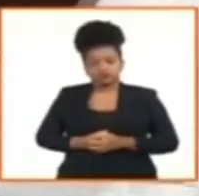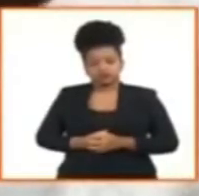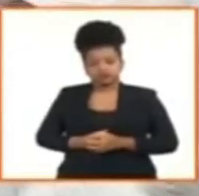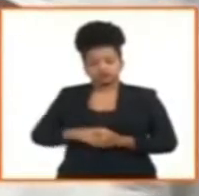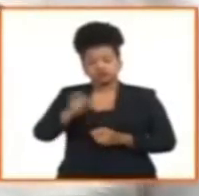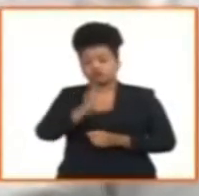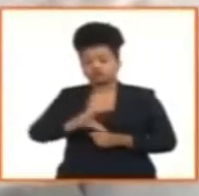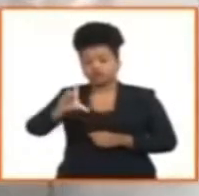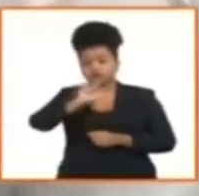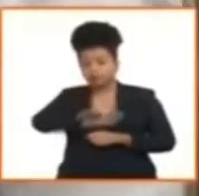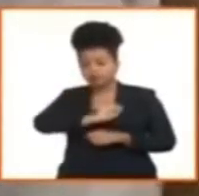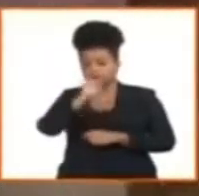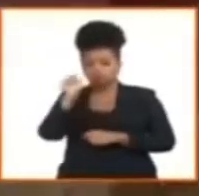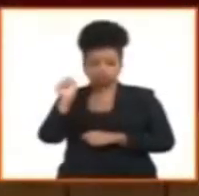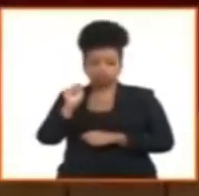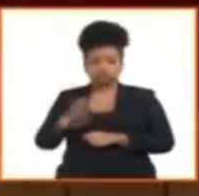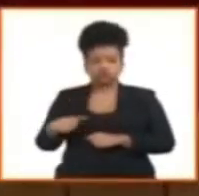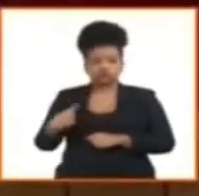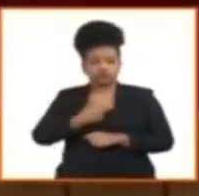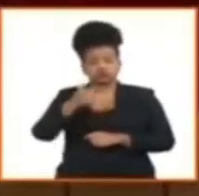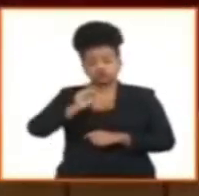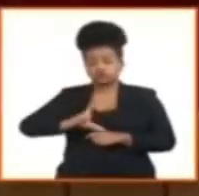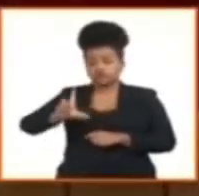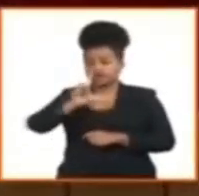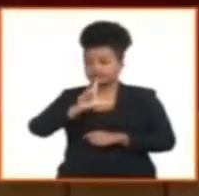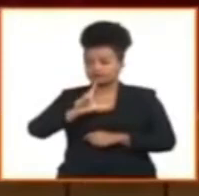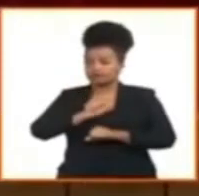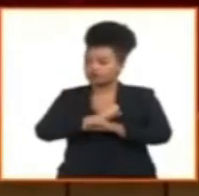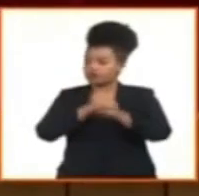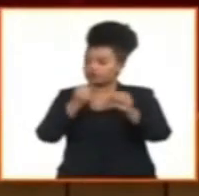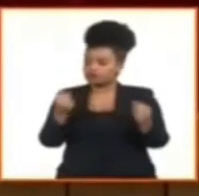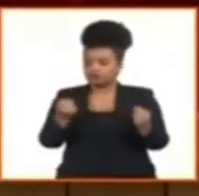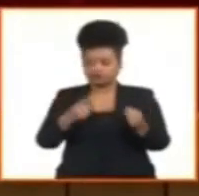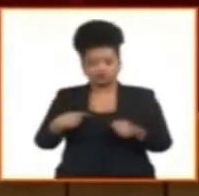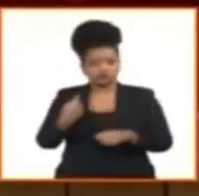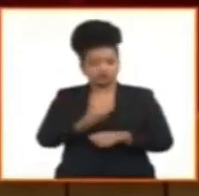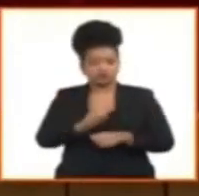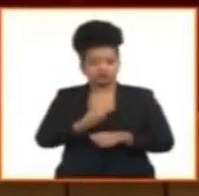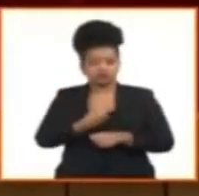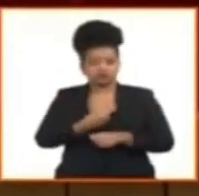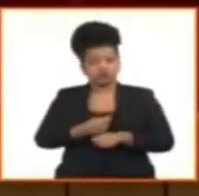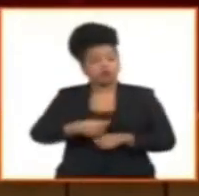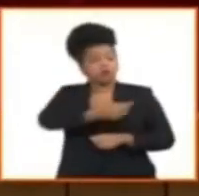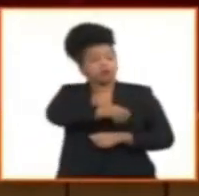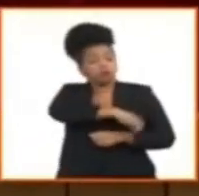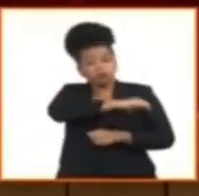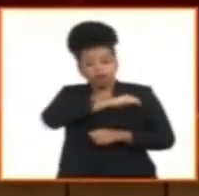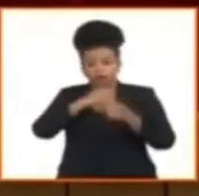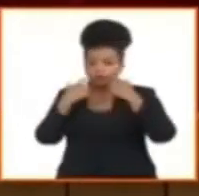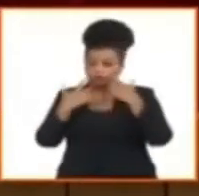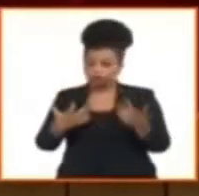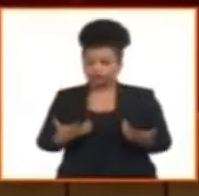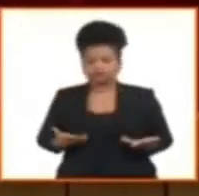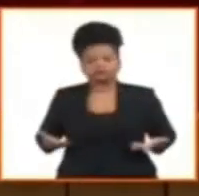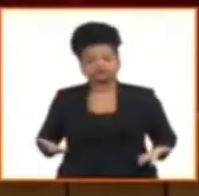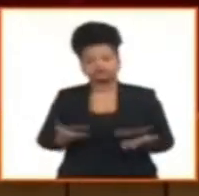Rosa Luxemburgo, y el socialismo nos libró de la barbarie. Elevó al pueblo a la altura de su natural talento y es lo que nos